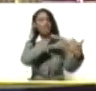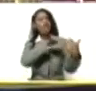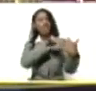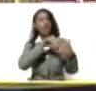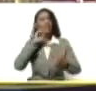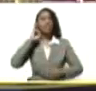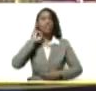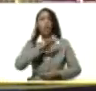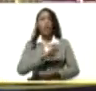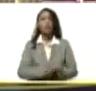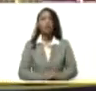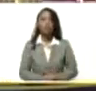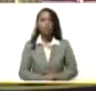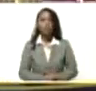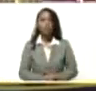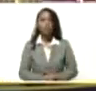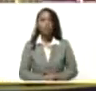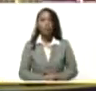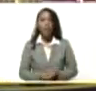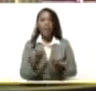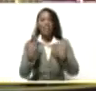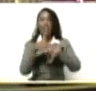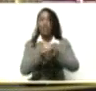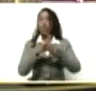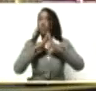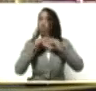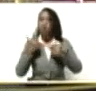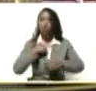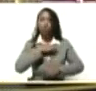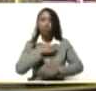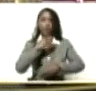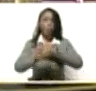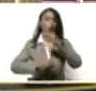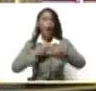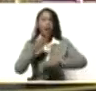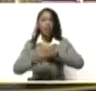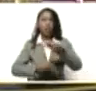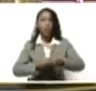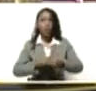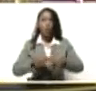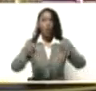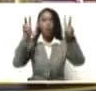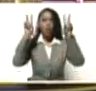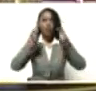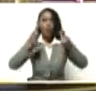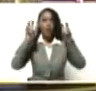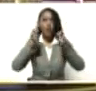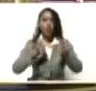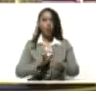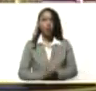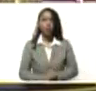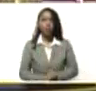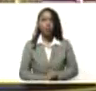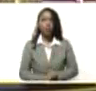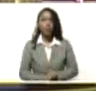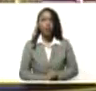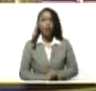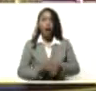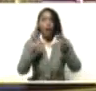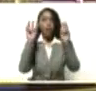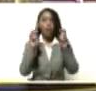histórica, combinar todo lo que hemos sido con lo nuevo, con la